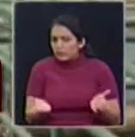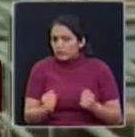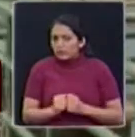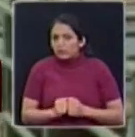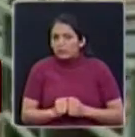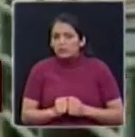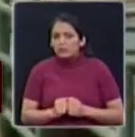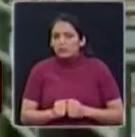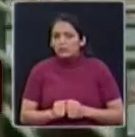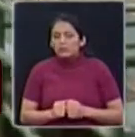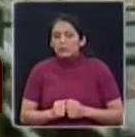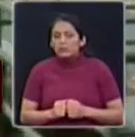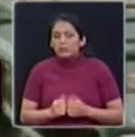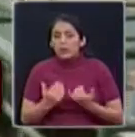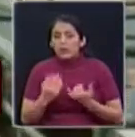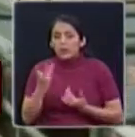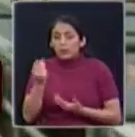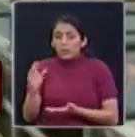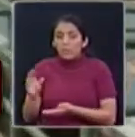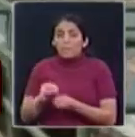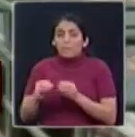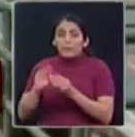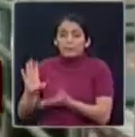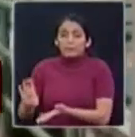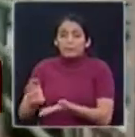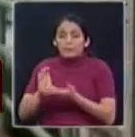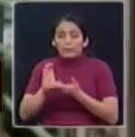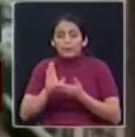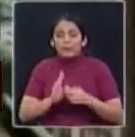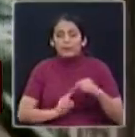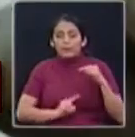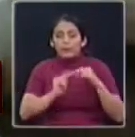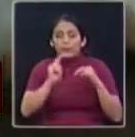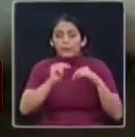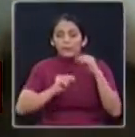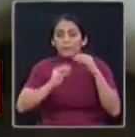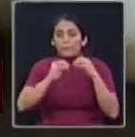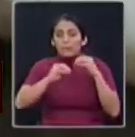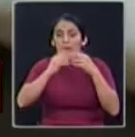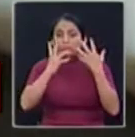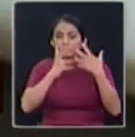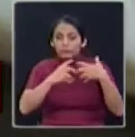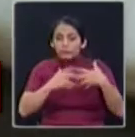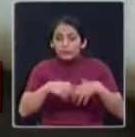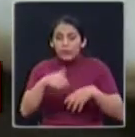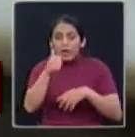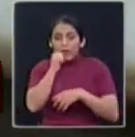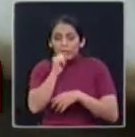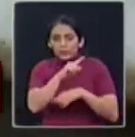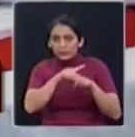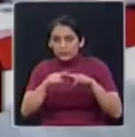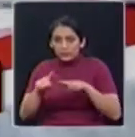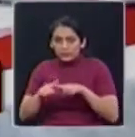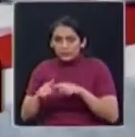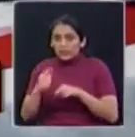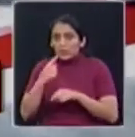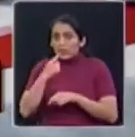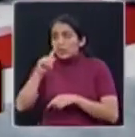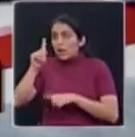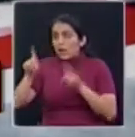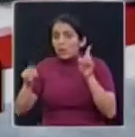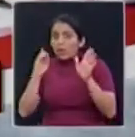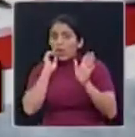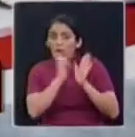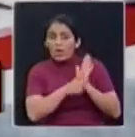servirán para la ampliación de la planta de agua en Tixán, que beneficiará a miles de ciudadanos. De ahí que estima que las denuncias son una persecución